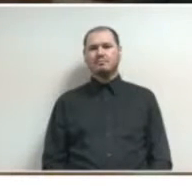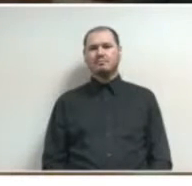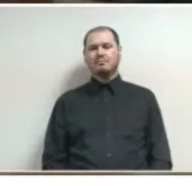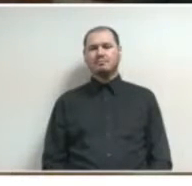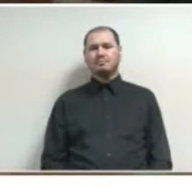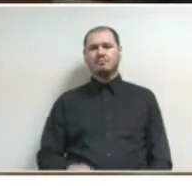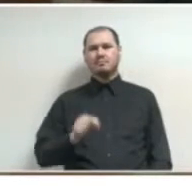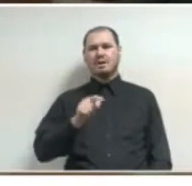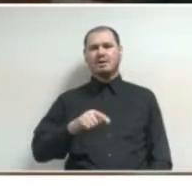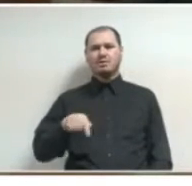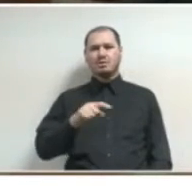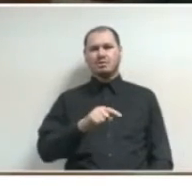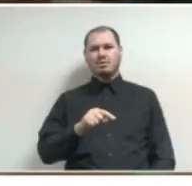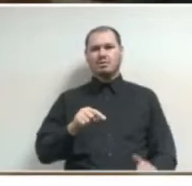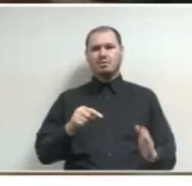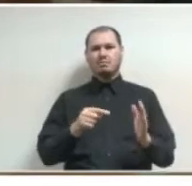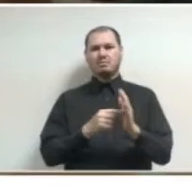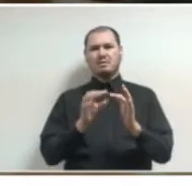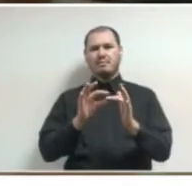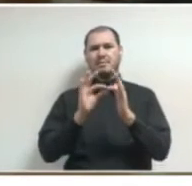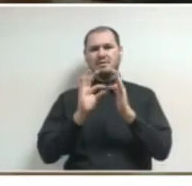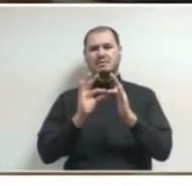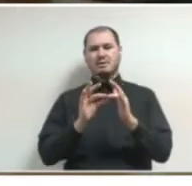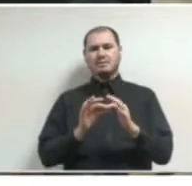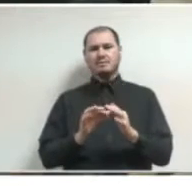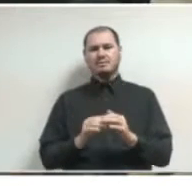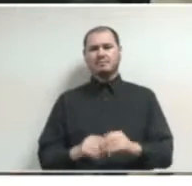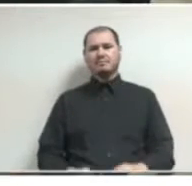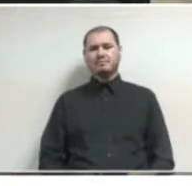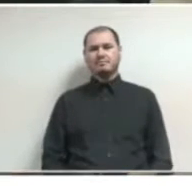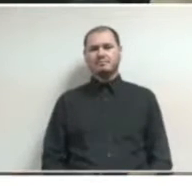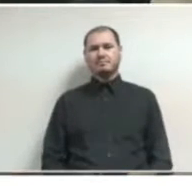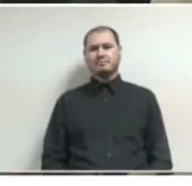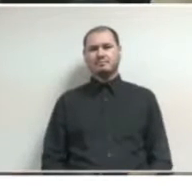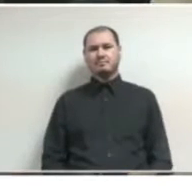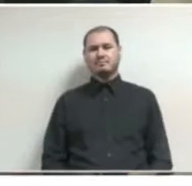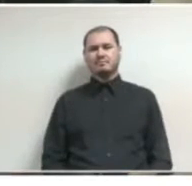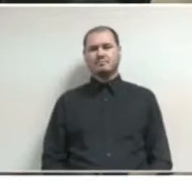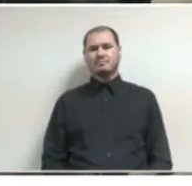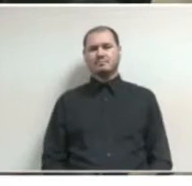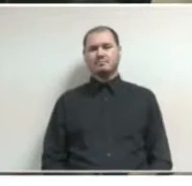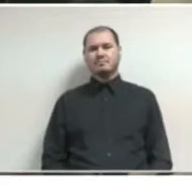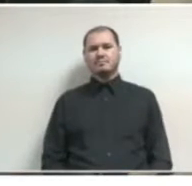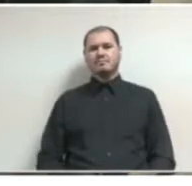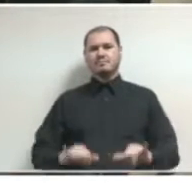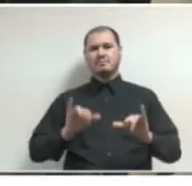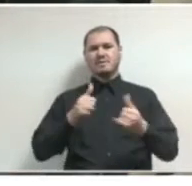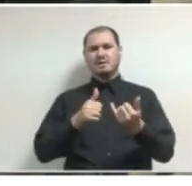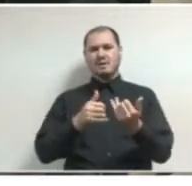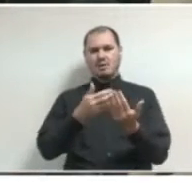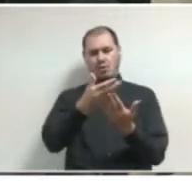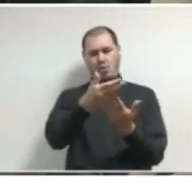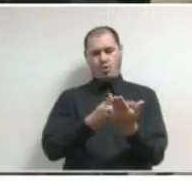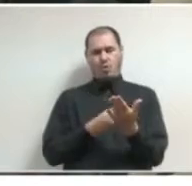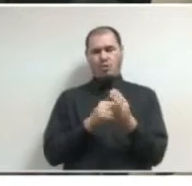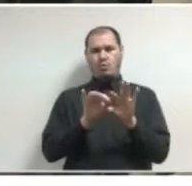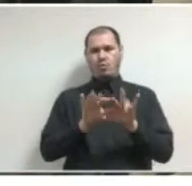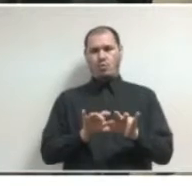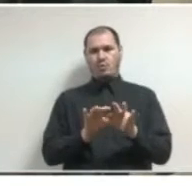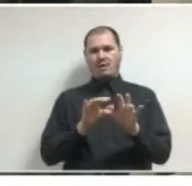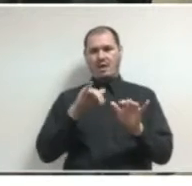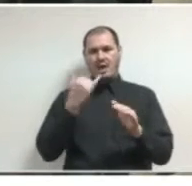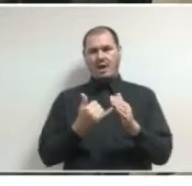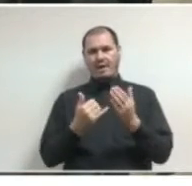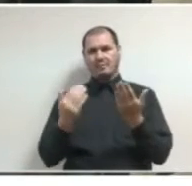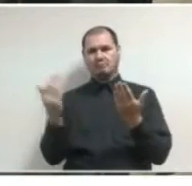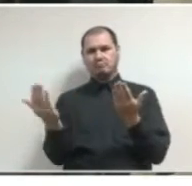Son casos puntuales, es el caso. Un video de ginape en caso especial, ya hizo usted. A